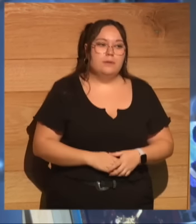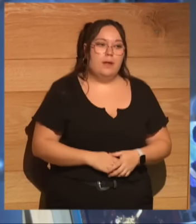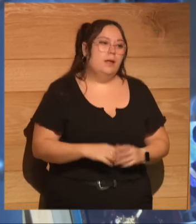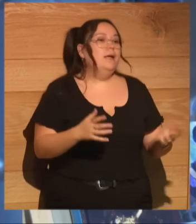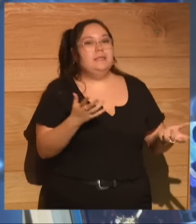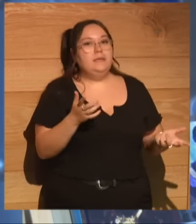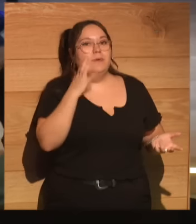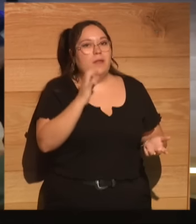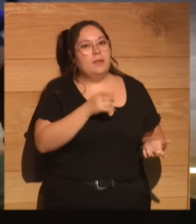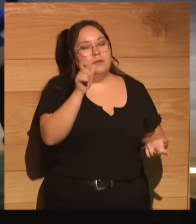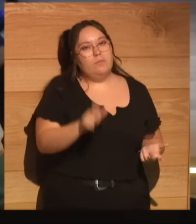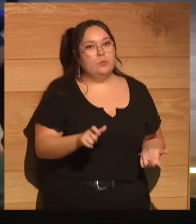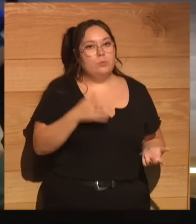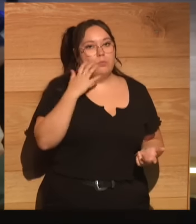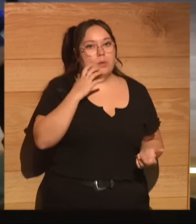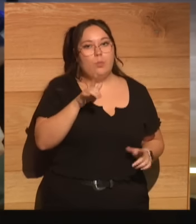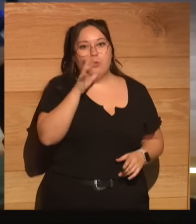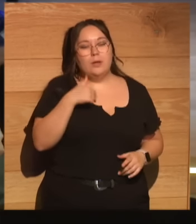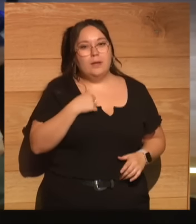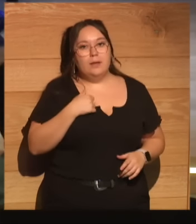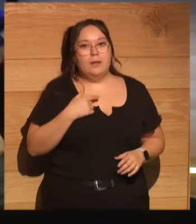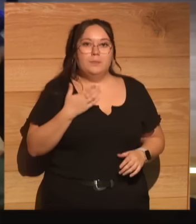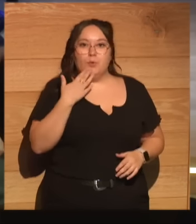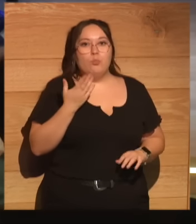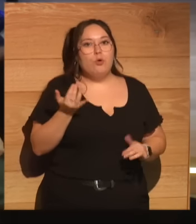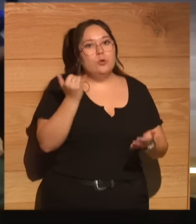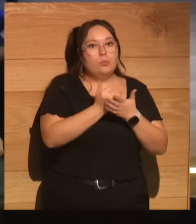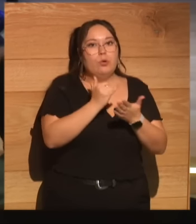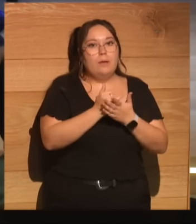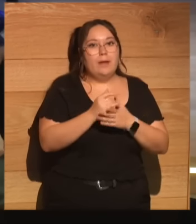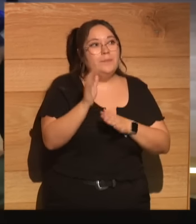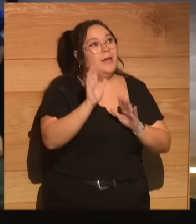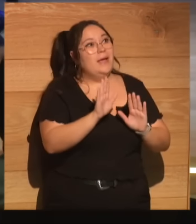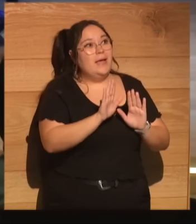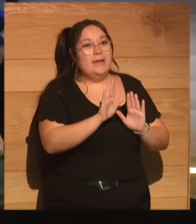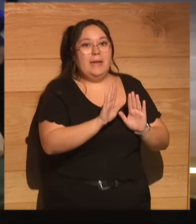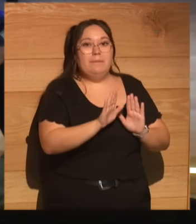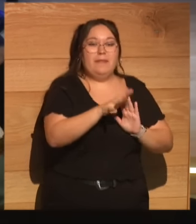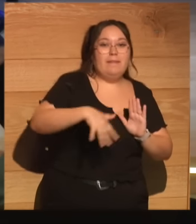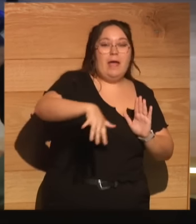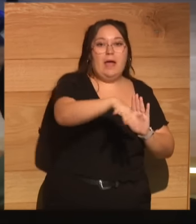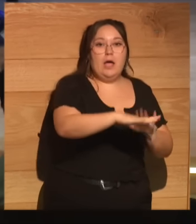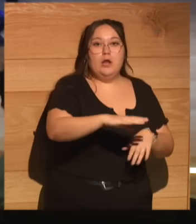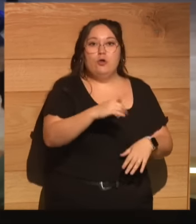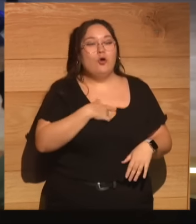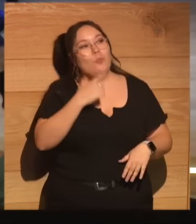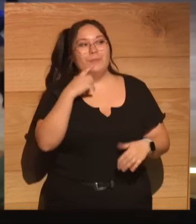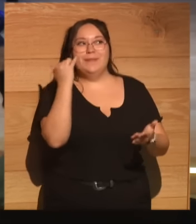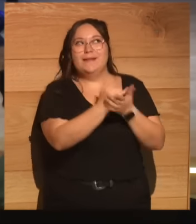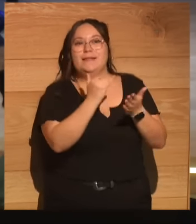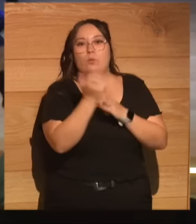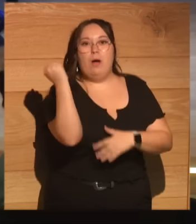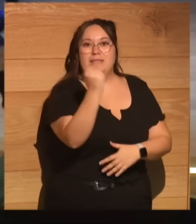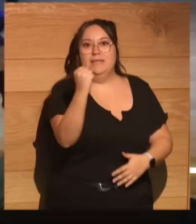tampoco ayudaba, porque creo que se dedicaba a simular asesinatos en el vecindario para que los vecinos se asustaran muchísimo, que